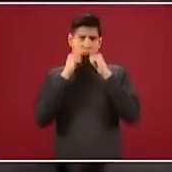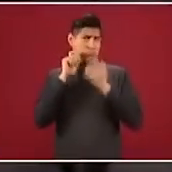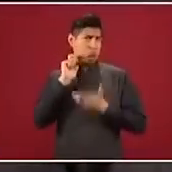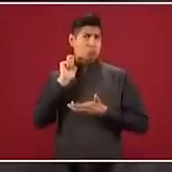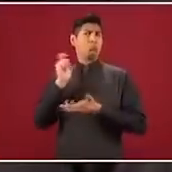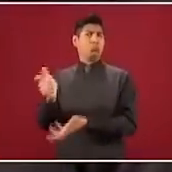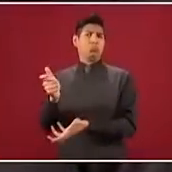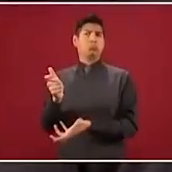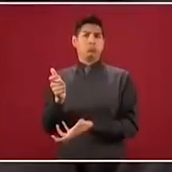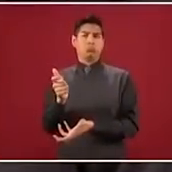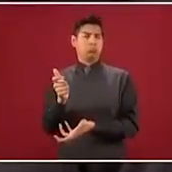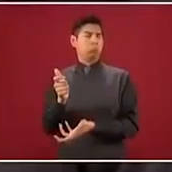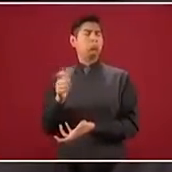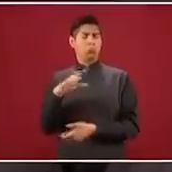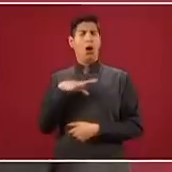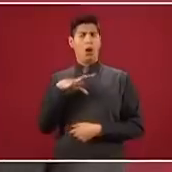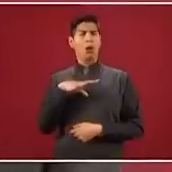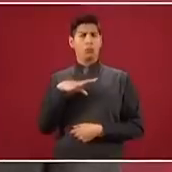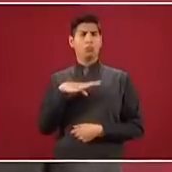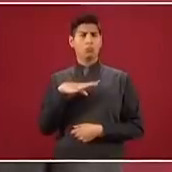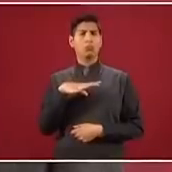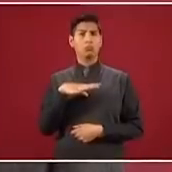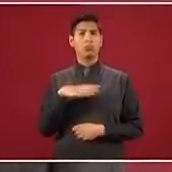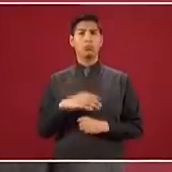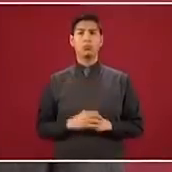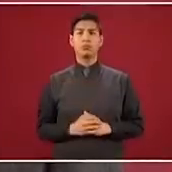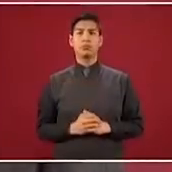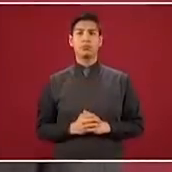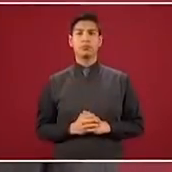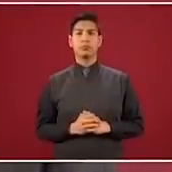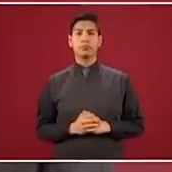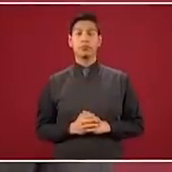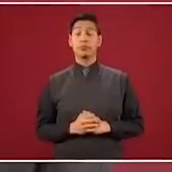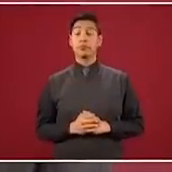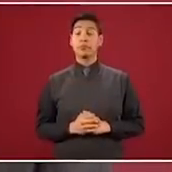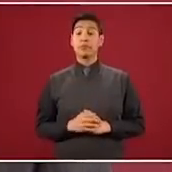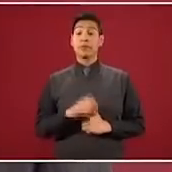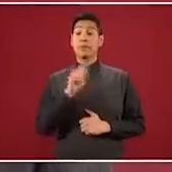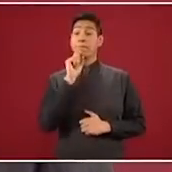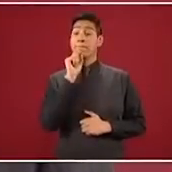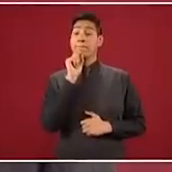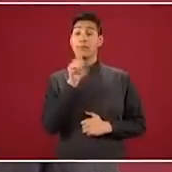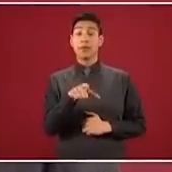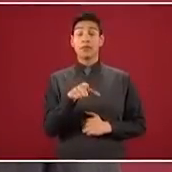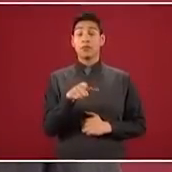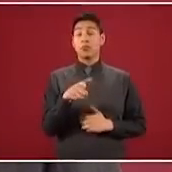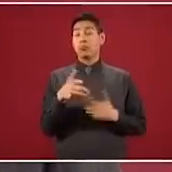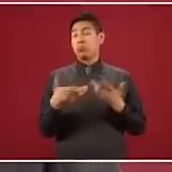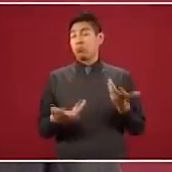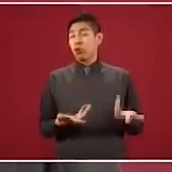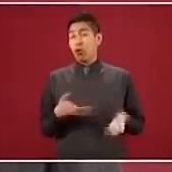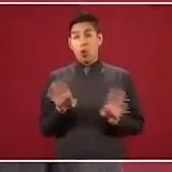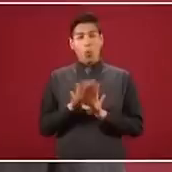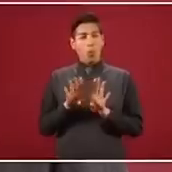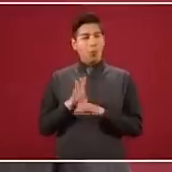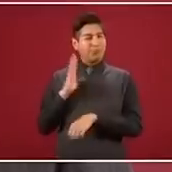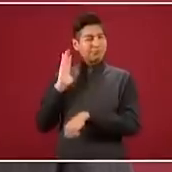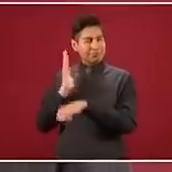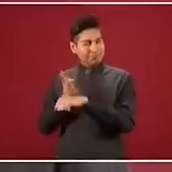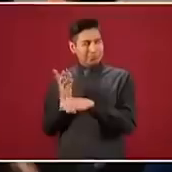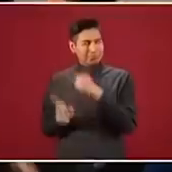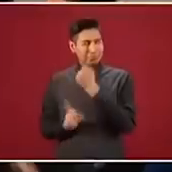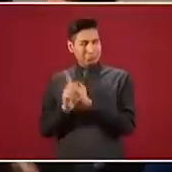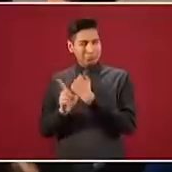adheridos, sus presupuestos de salud, sin ninguna condición, sin ningún